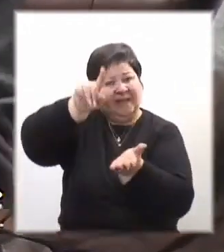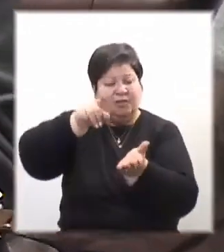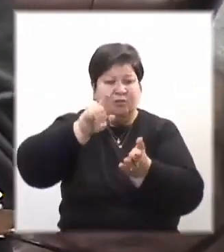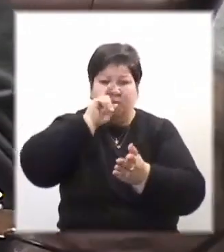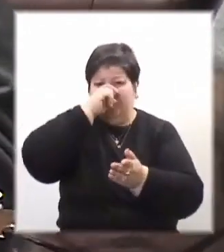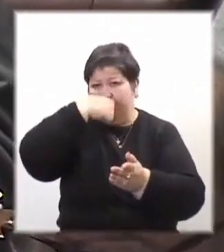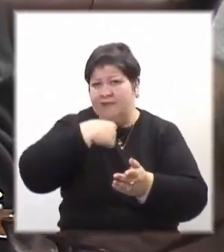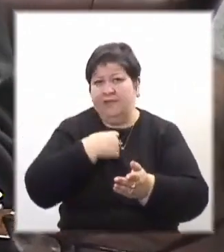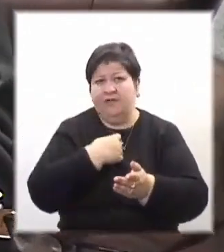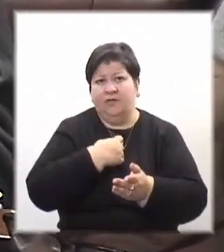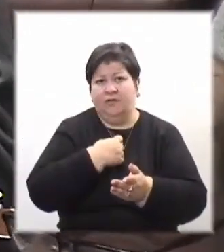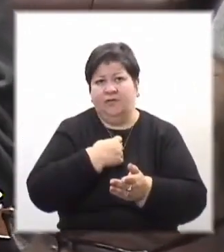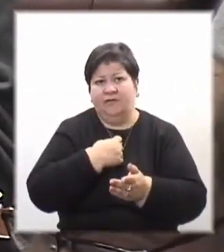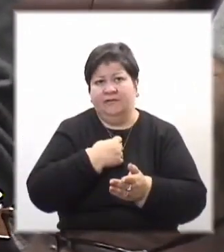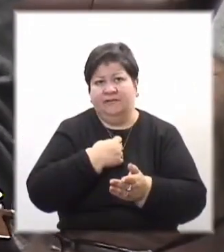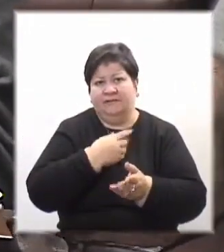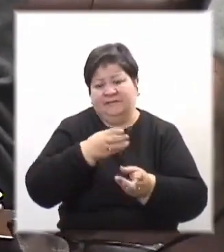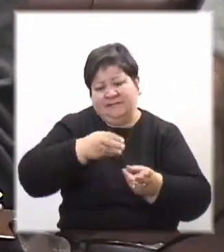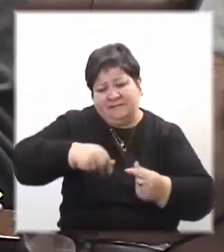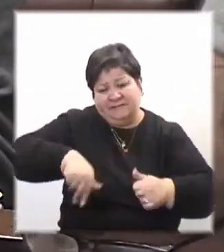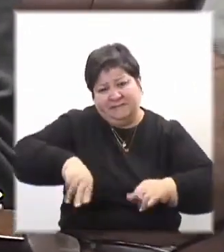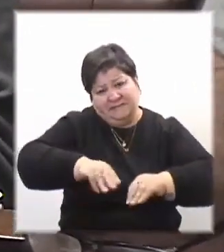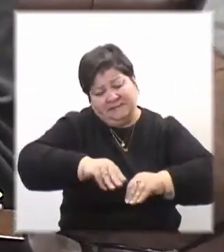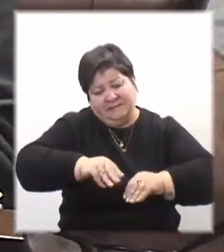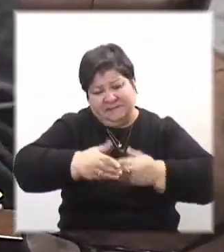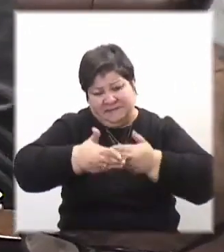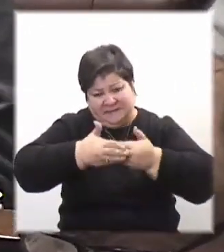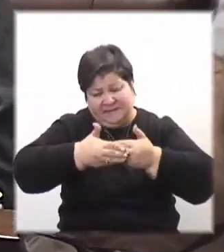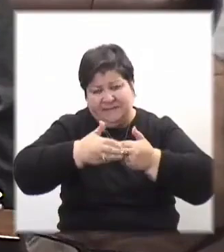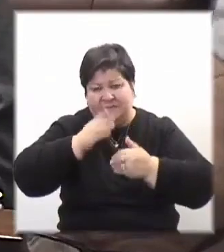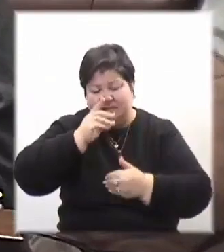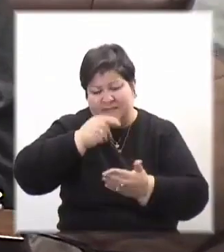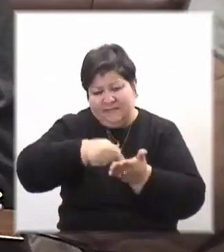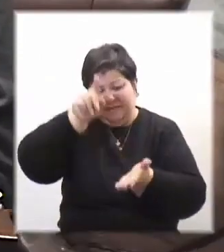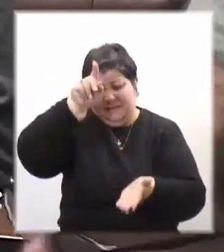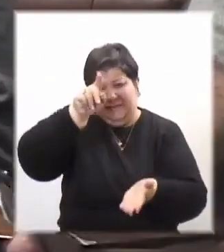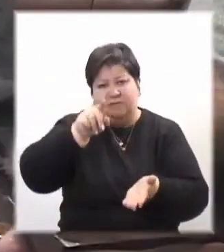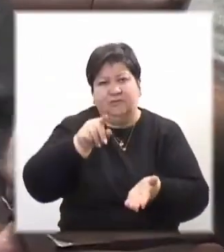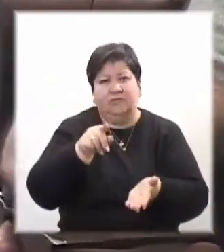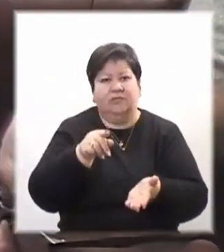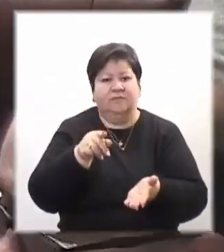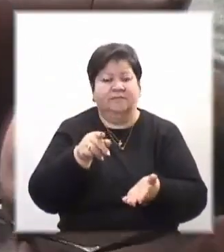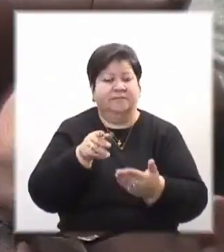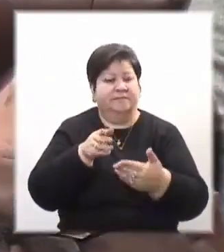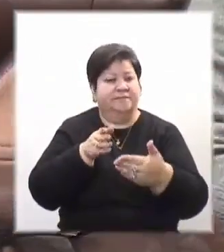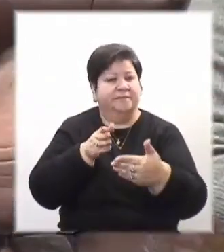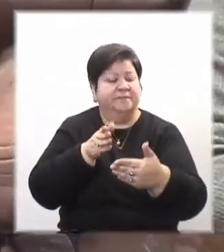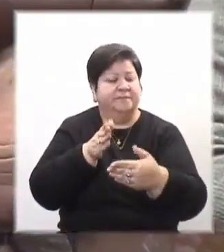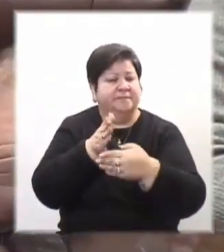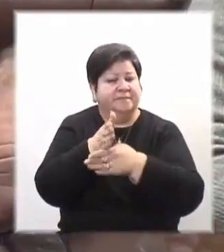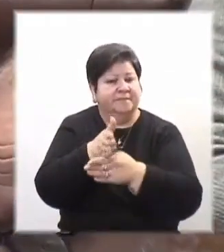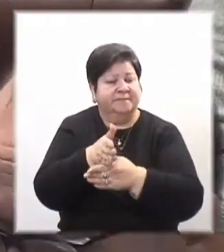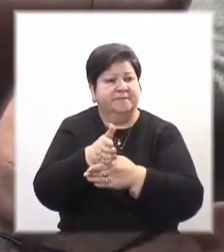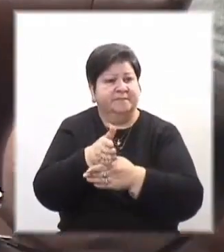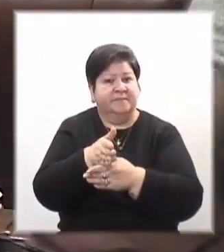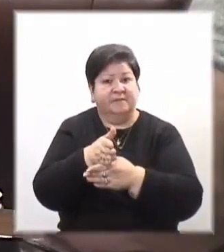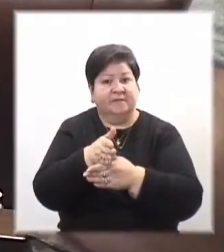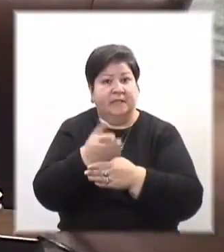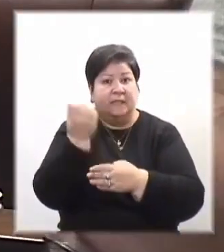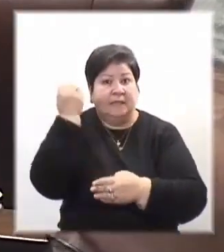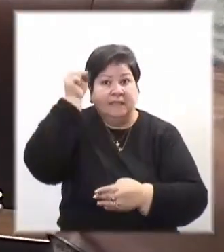Montevideo la zona territorialmente céntrica geográficamente céntrica y que era un delito